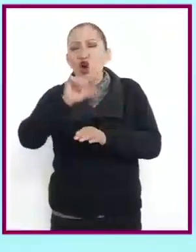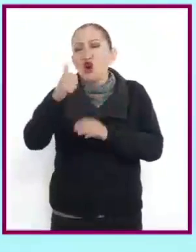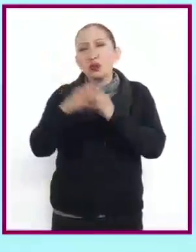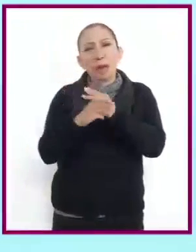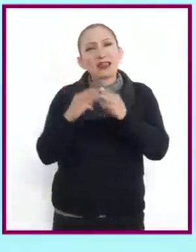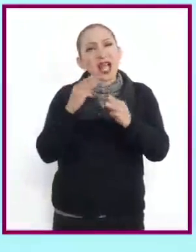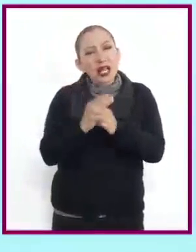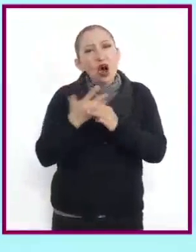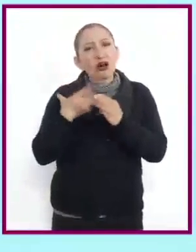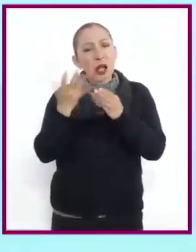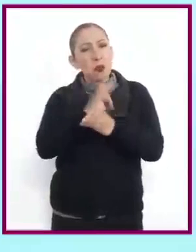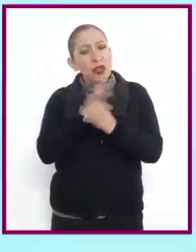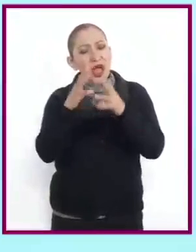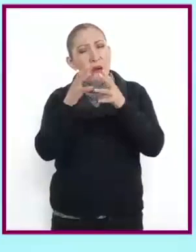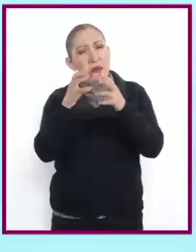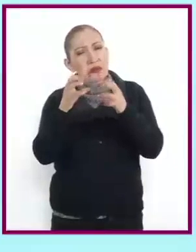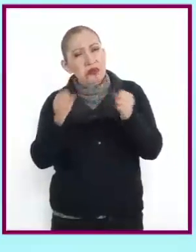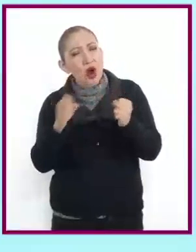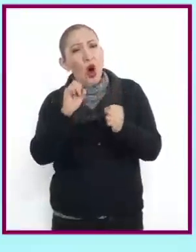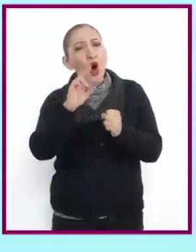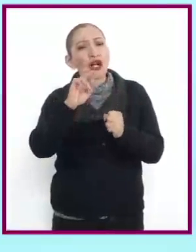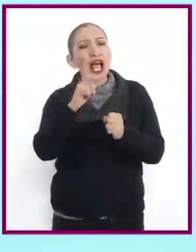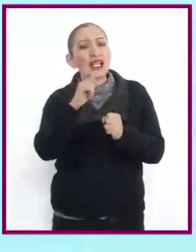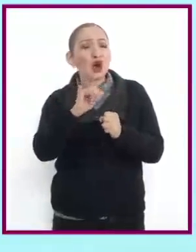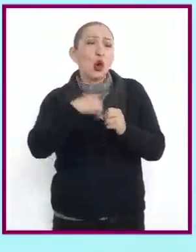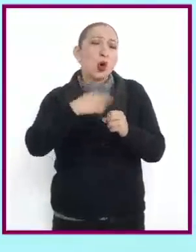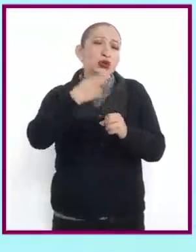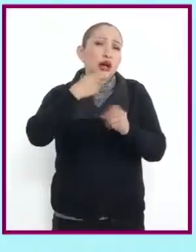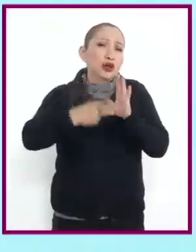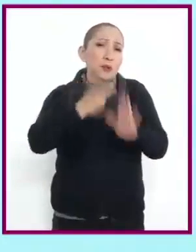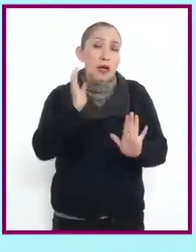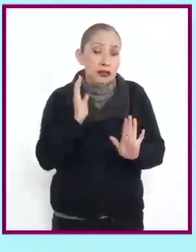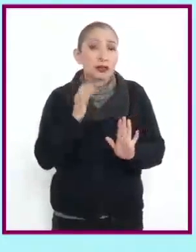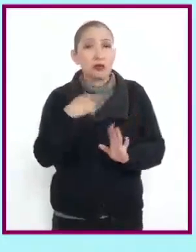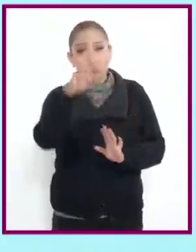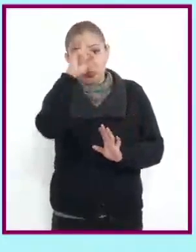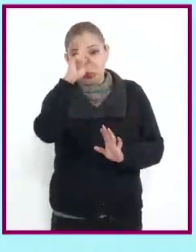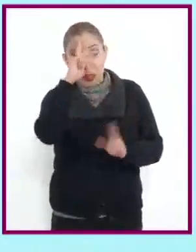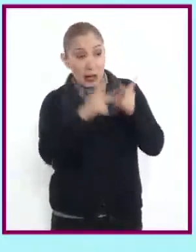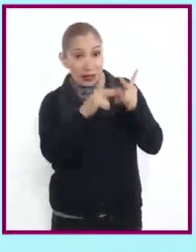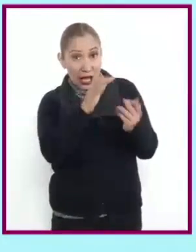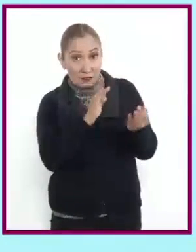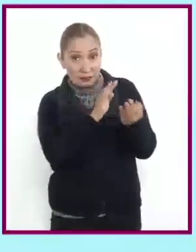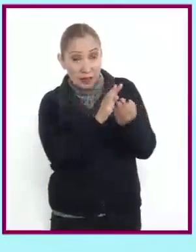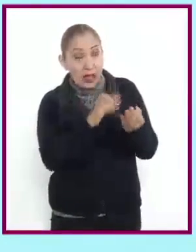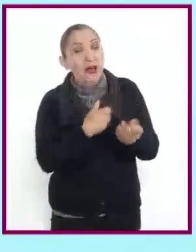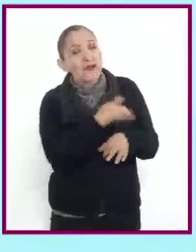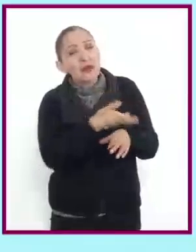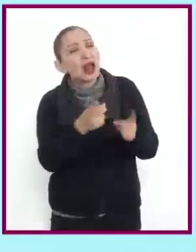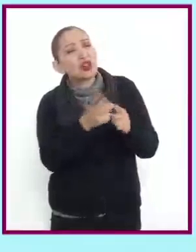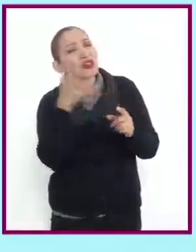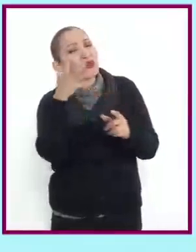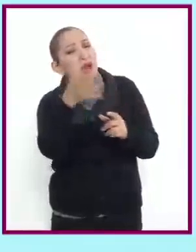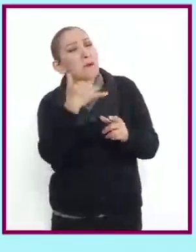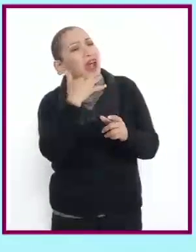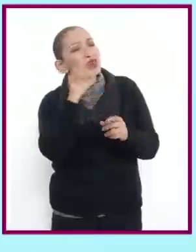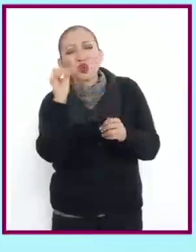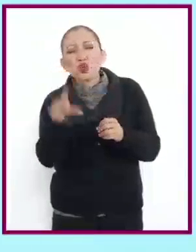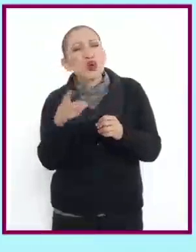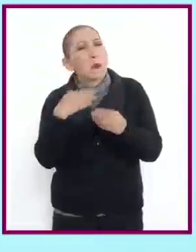y marino, porque su periodo de degradación es muy largo y lento. Por eso es necesario que evitemos el